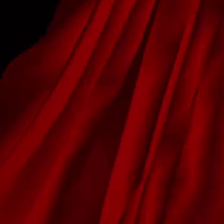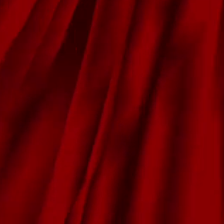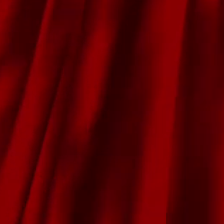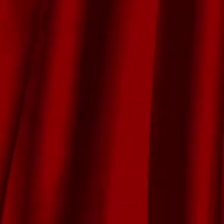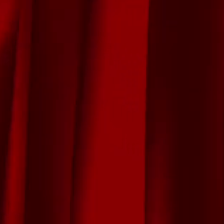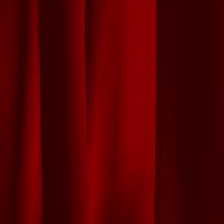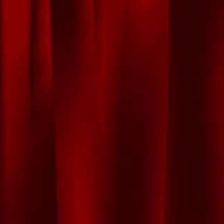¡Gracias!